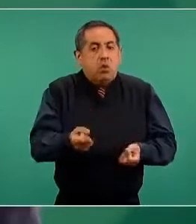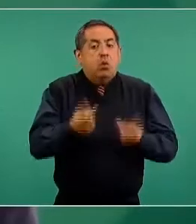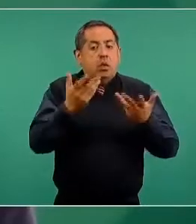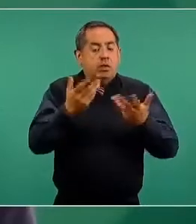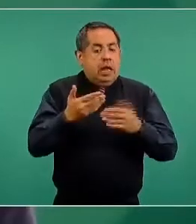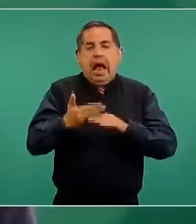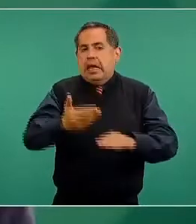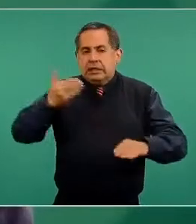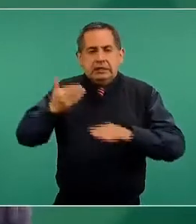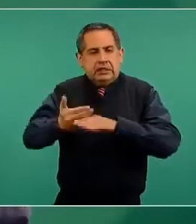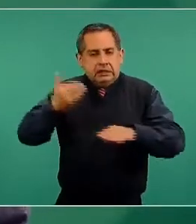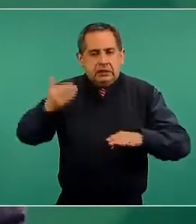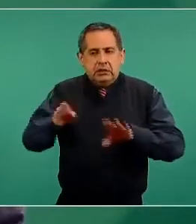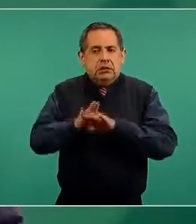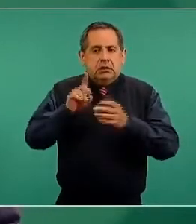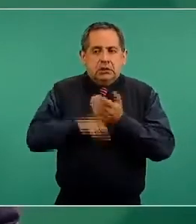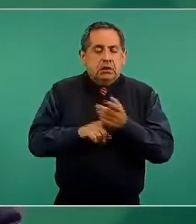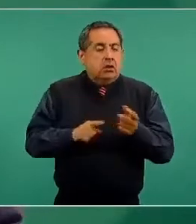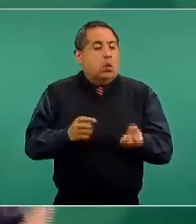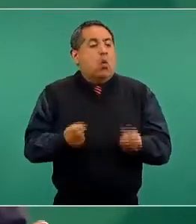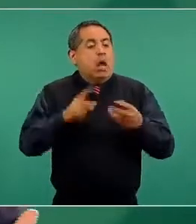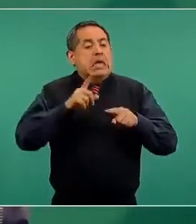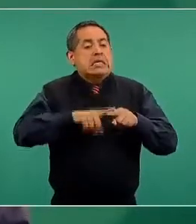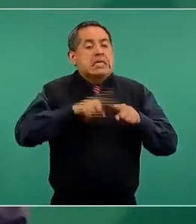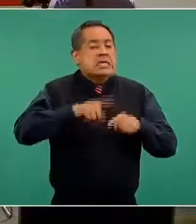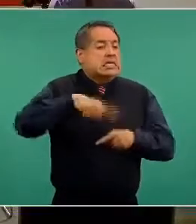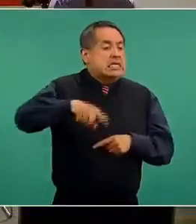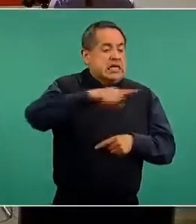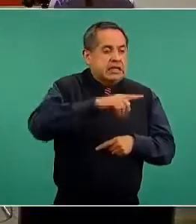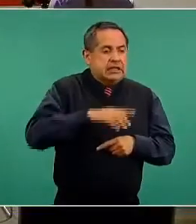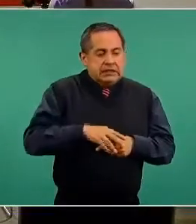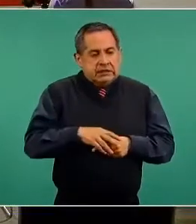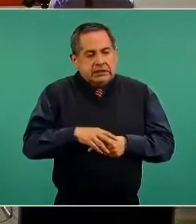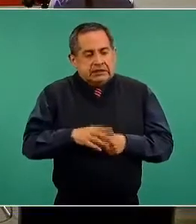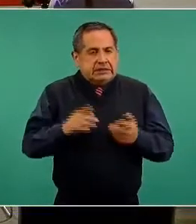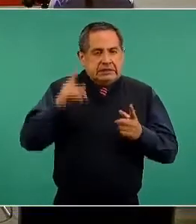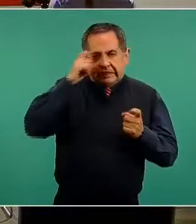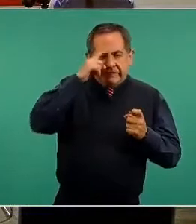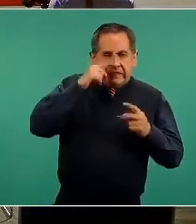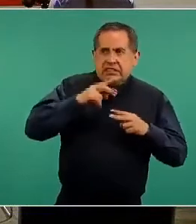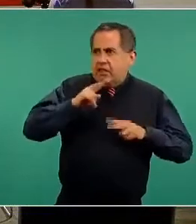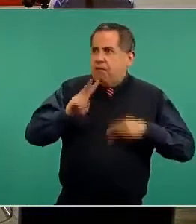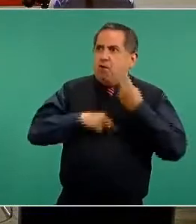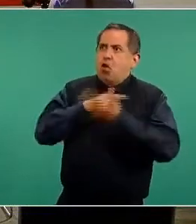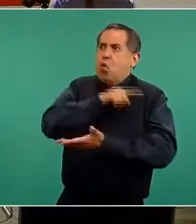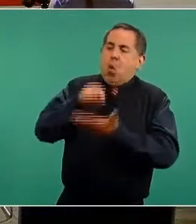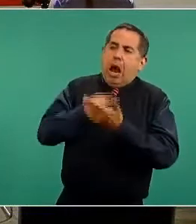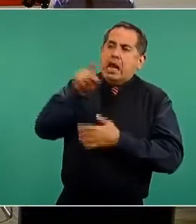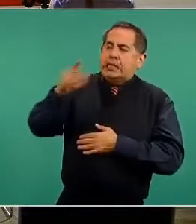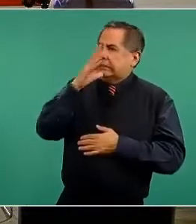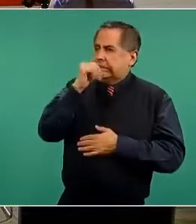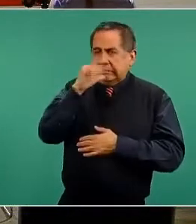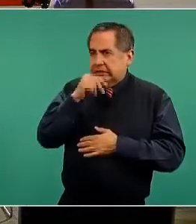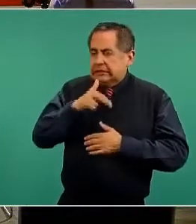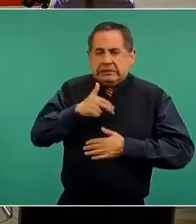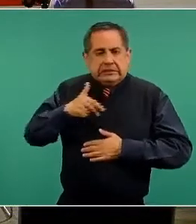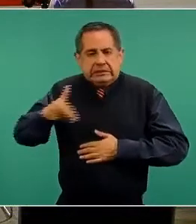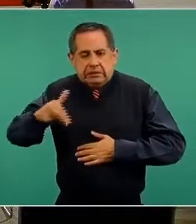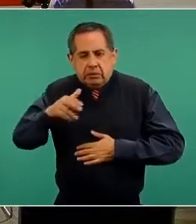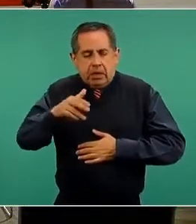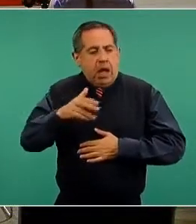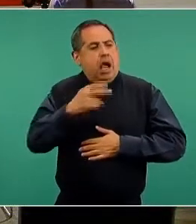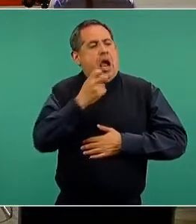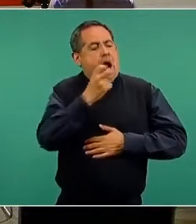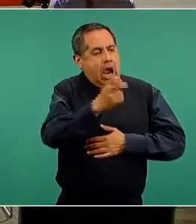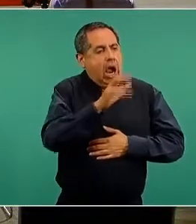con antelación quiénes son las personas que podrían tener un reto para llegar a vacunarse, porque esto nos